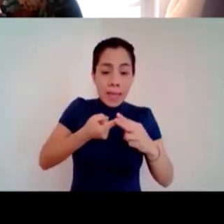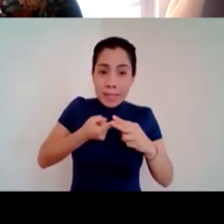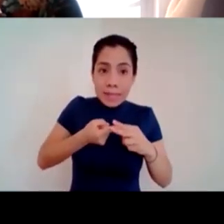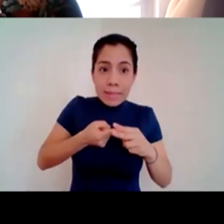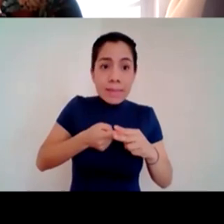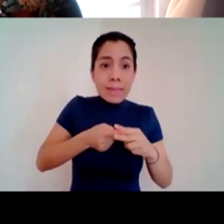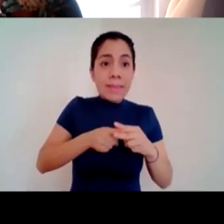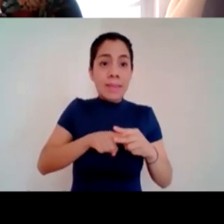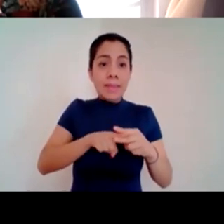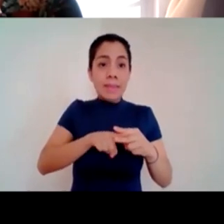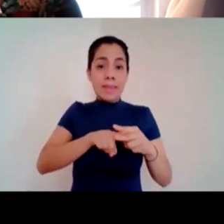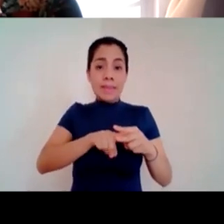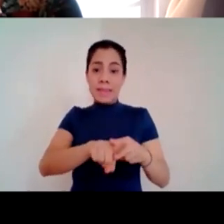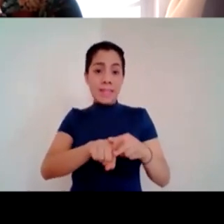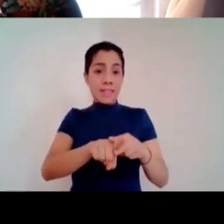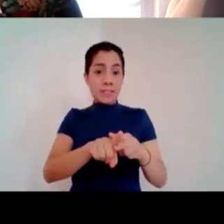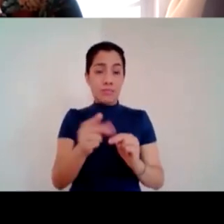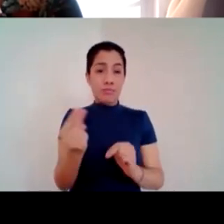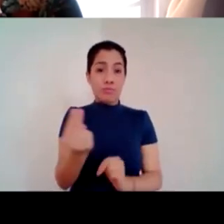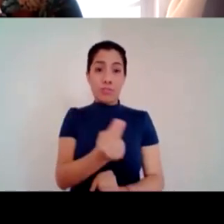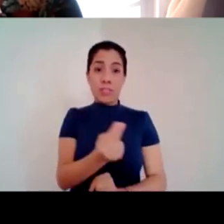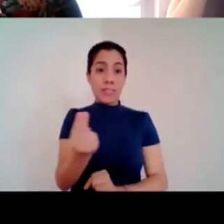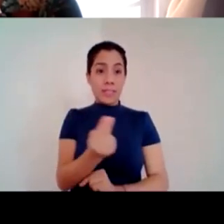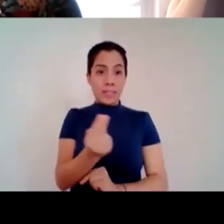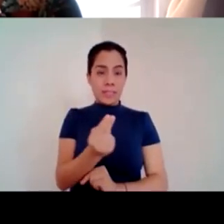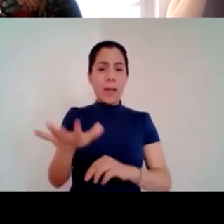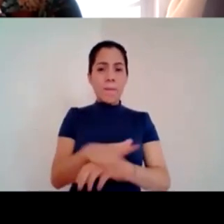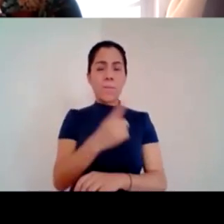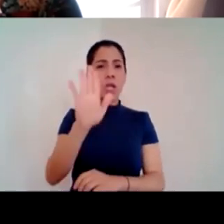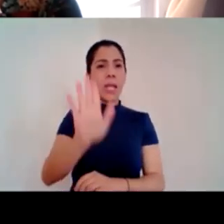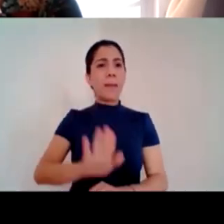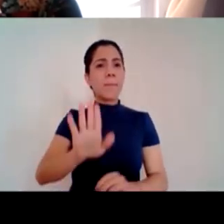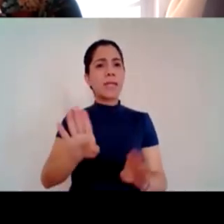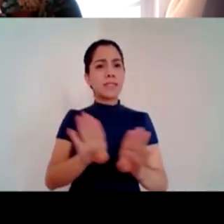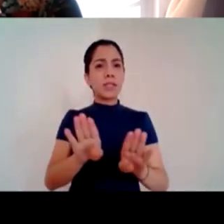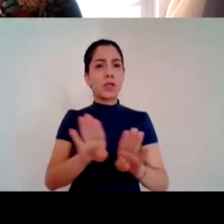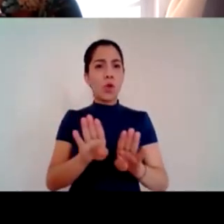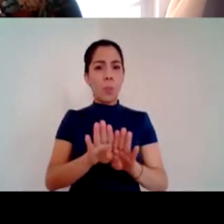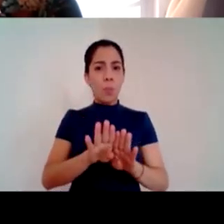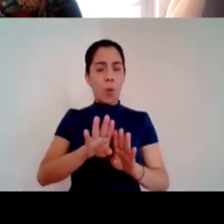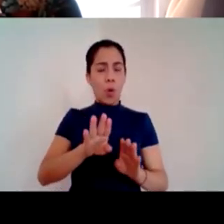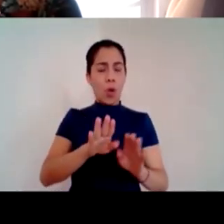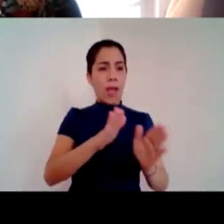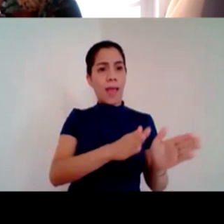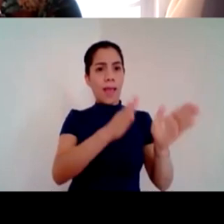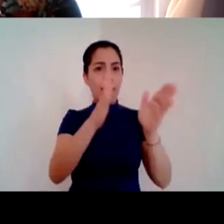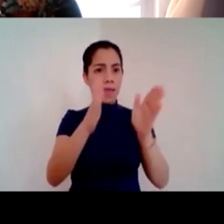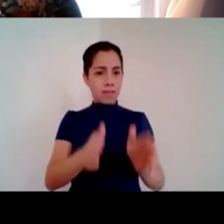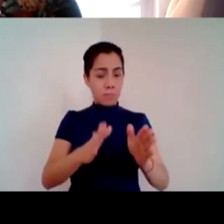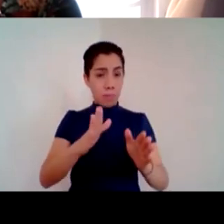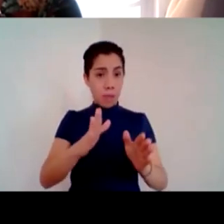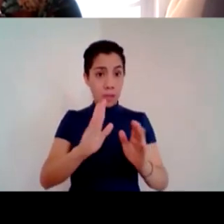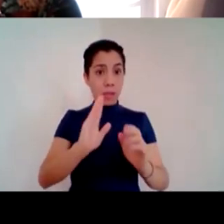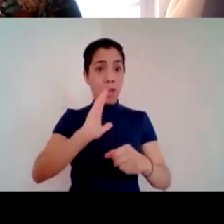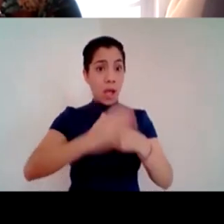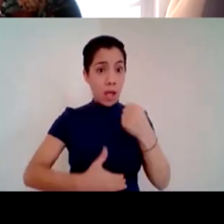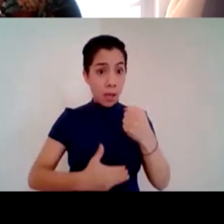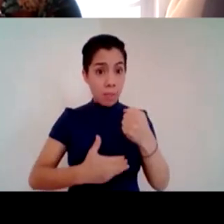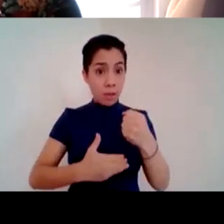porque pareciera que esa etapa termina termina ¿qué es criar?